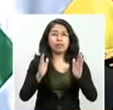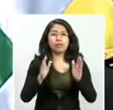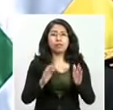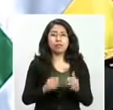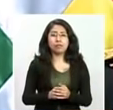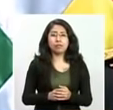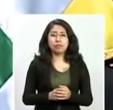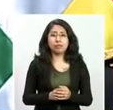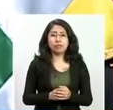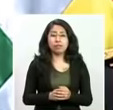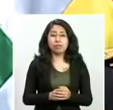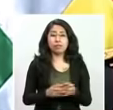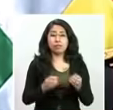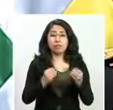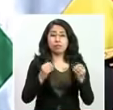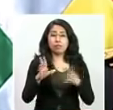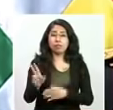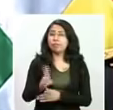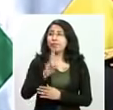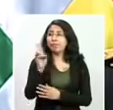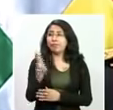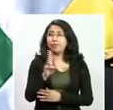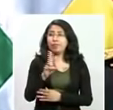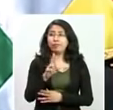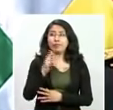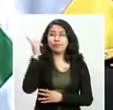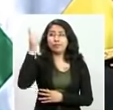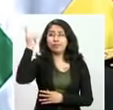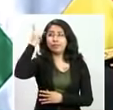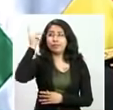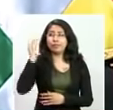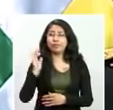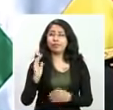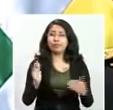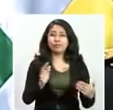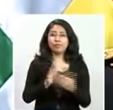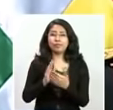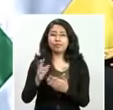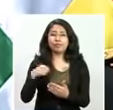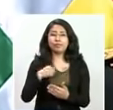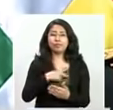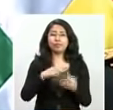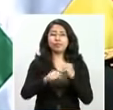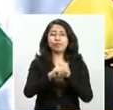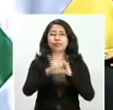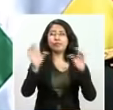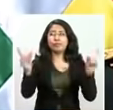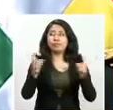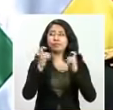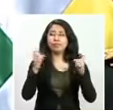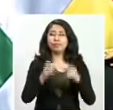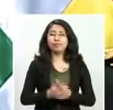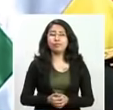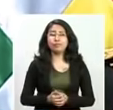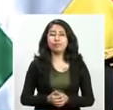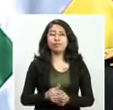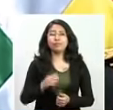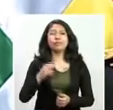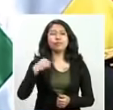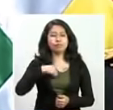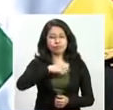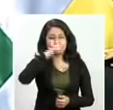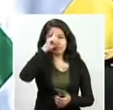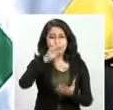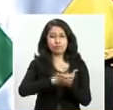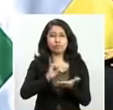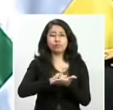ellos han sido utilizados políticamente en nuestra contra en la campaña. Y creemos nosotros que